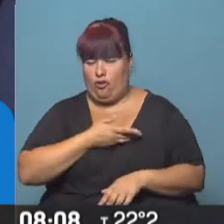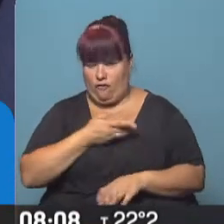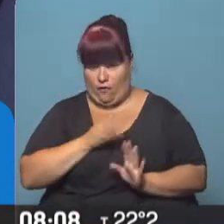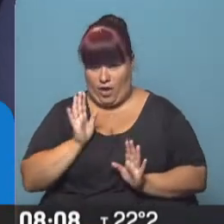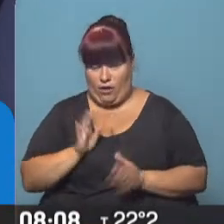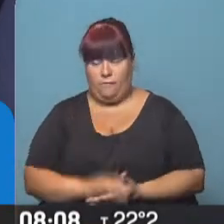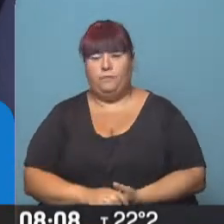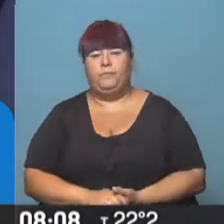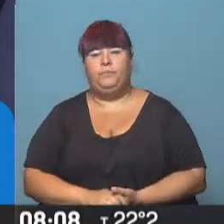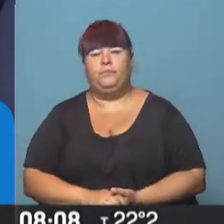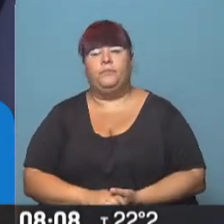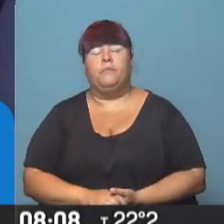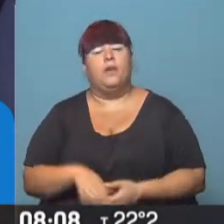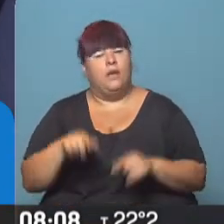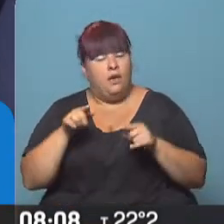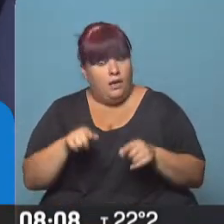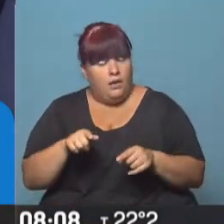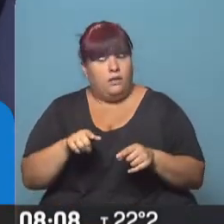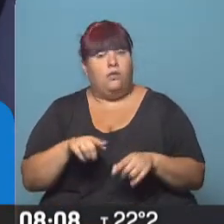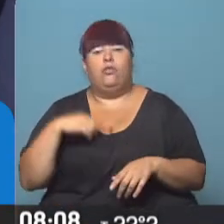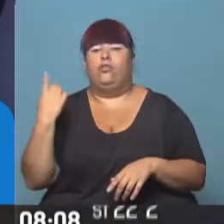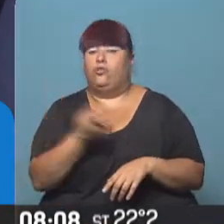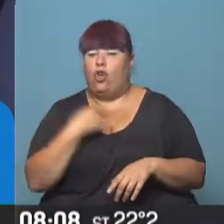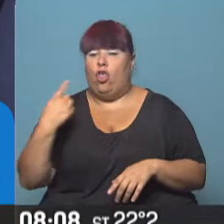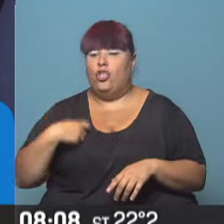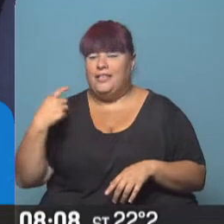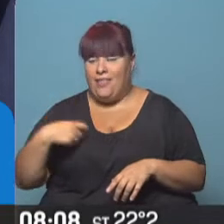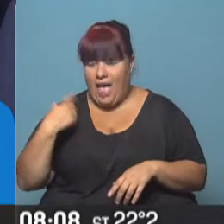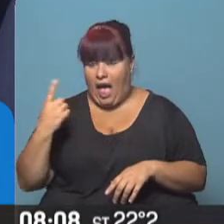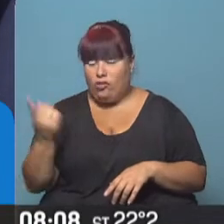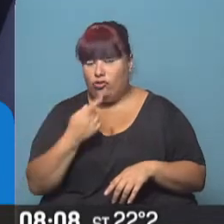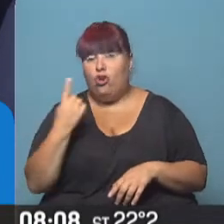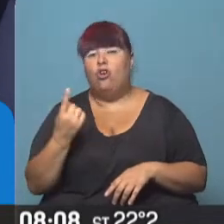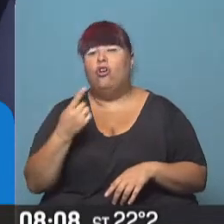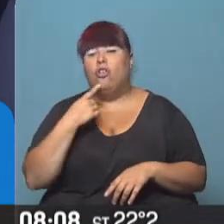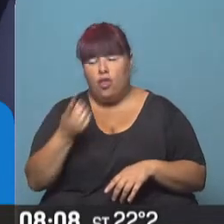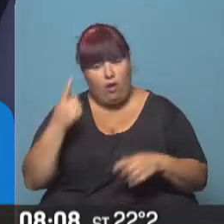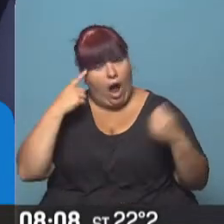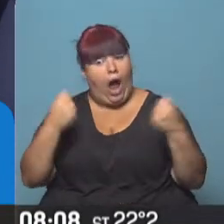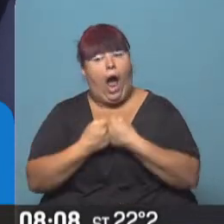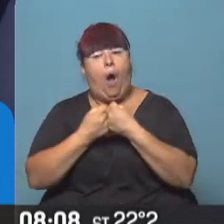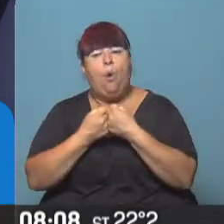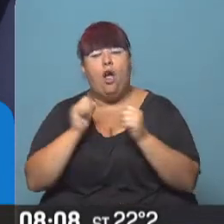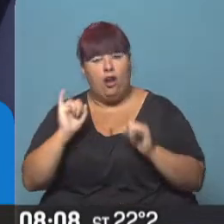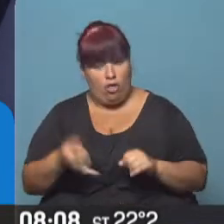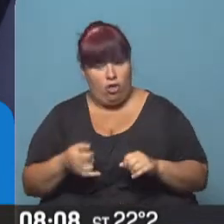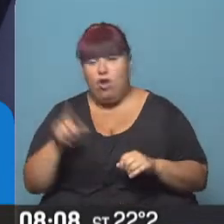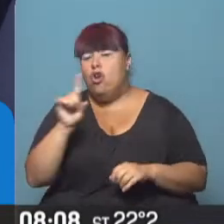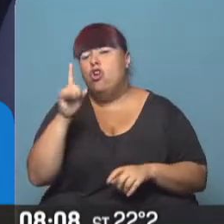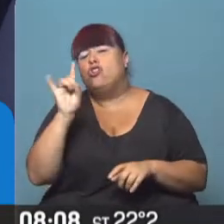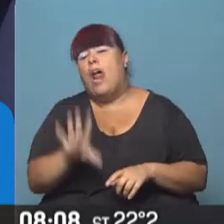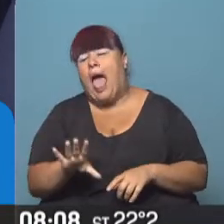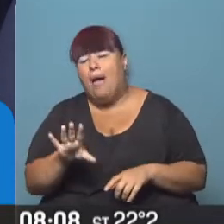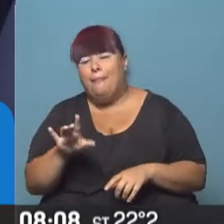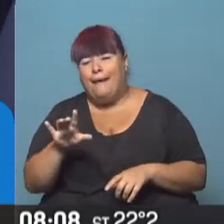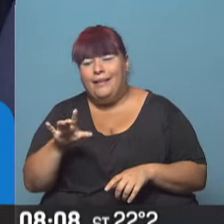febrero. En este sentido, todos los sindicatos han manifestado su coincidencia, no solamente con los